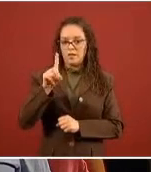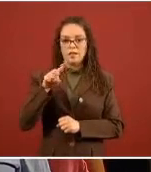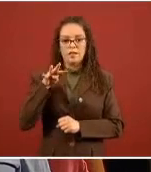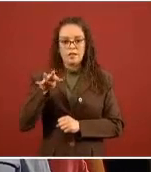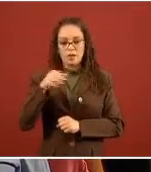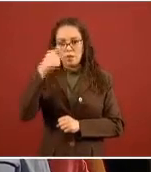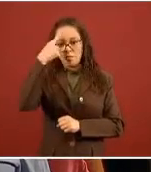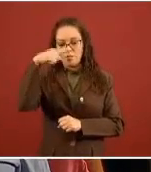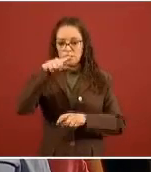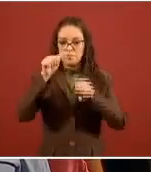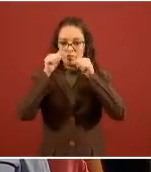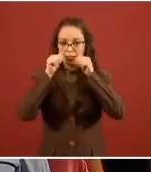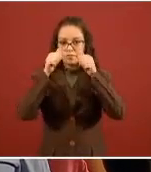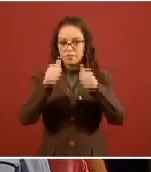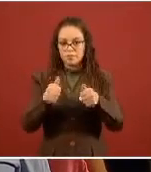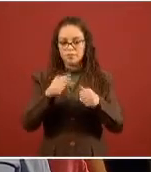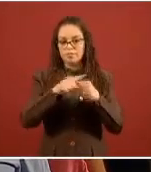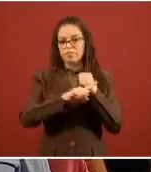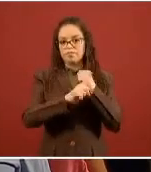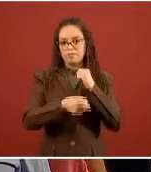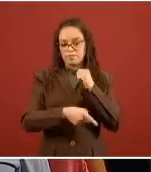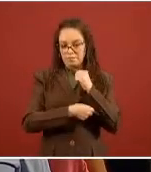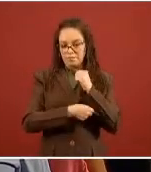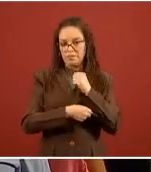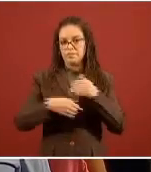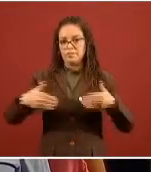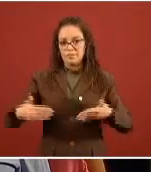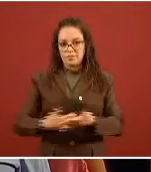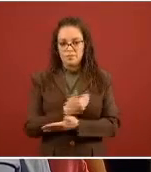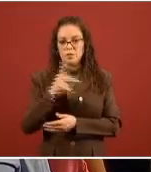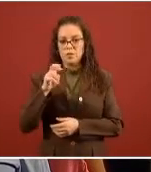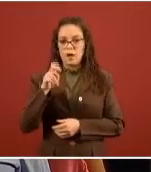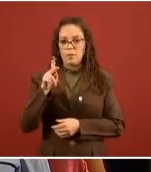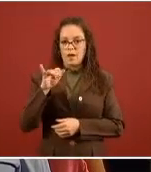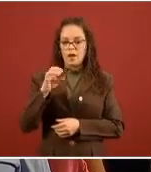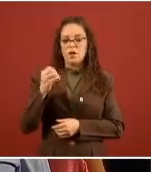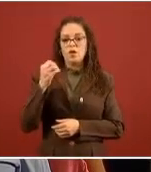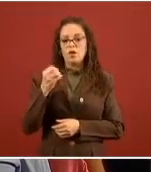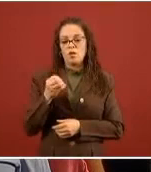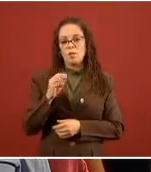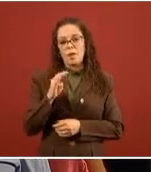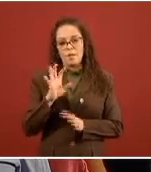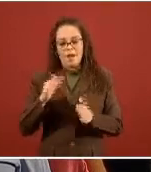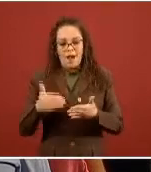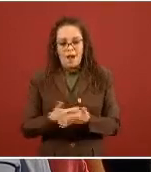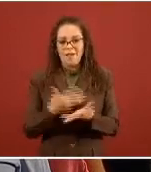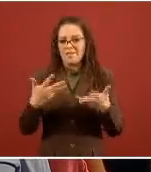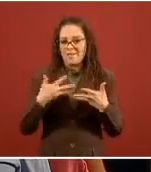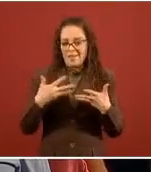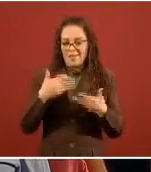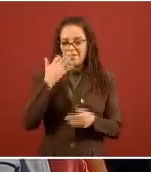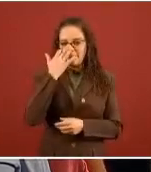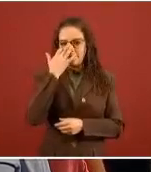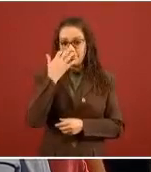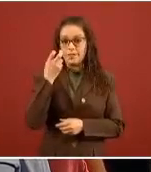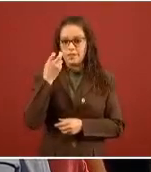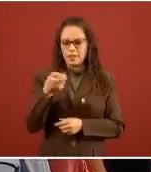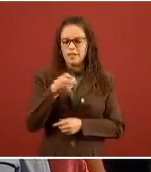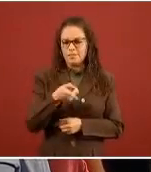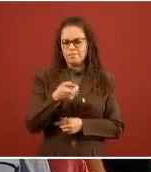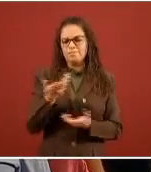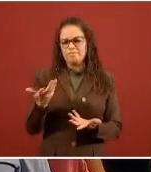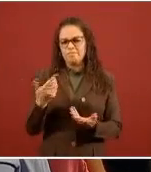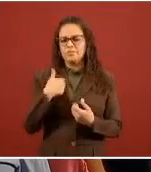atención del embarazo, parto, puerperio y de la persona recién nacida. Quisiera detenerme para